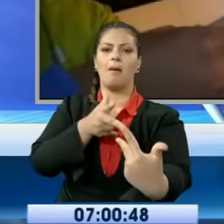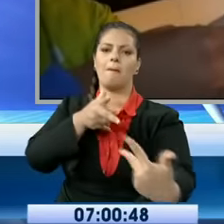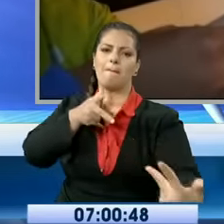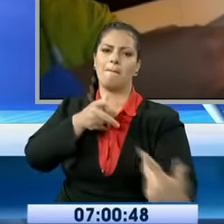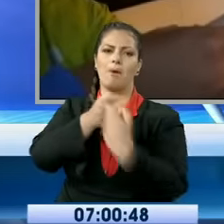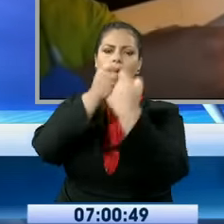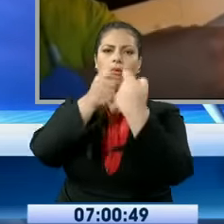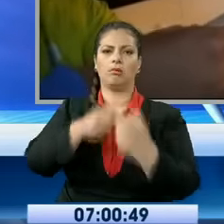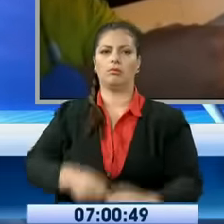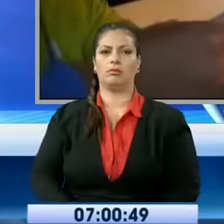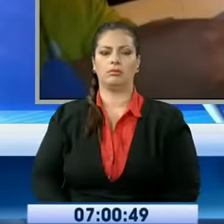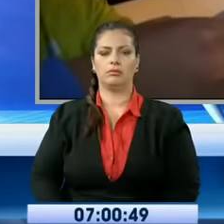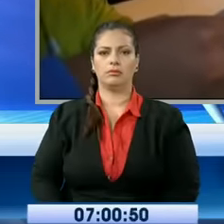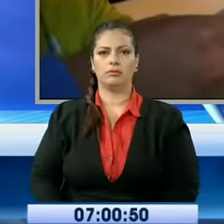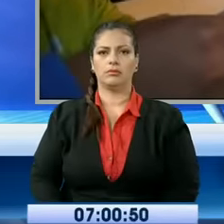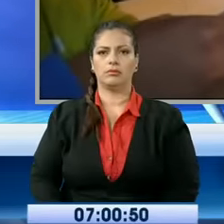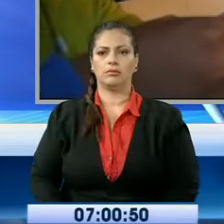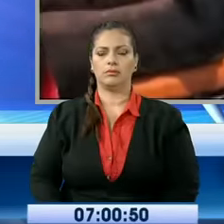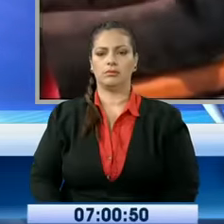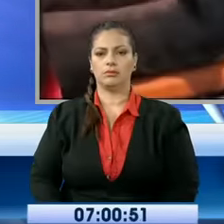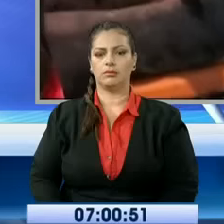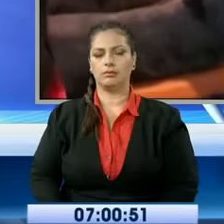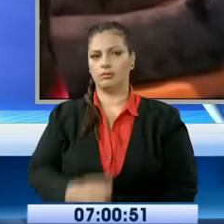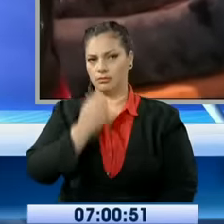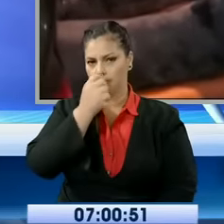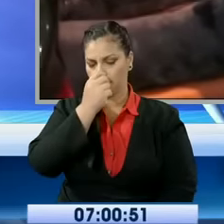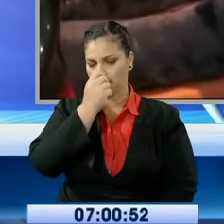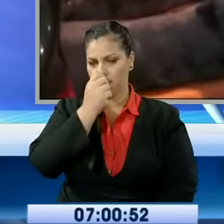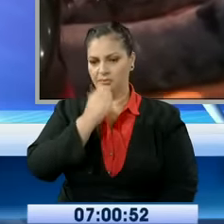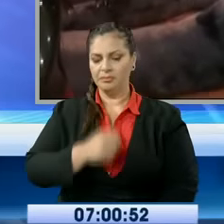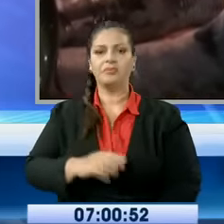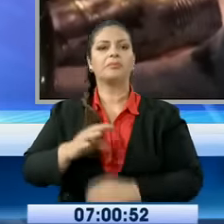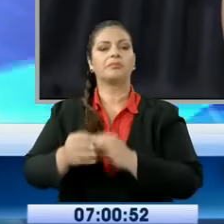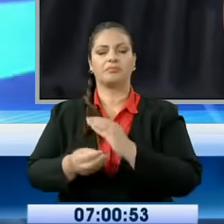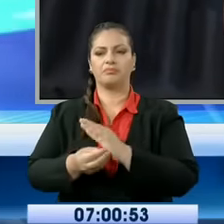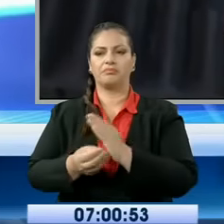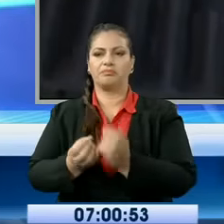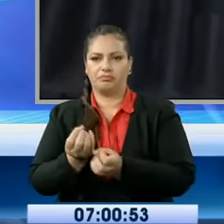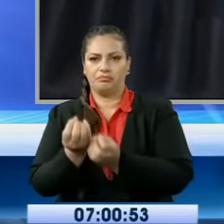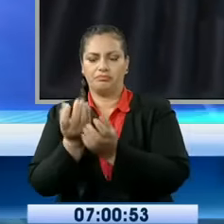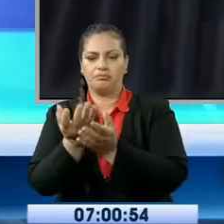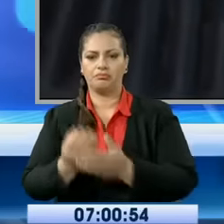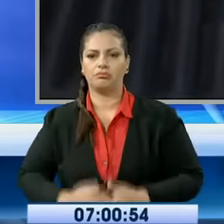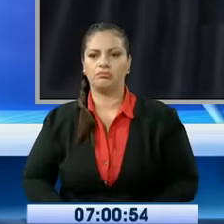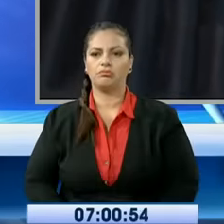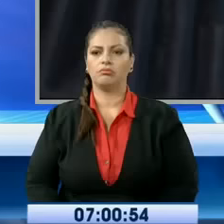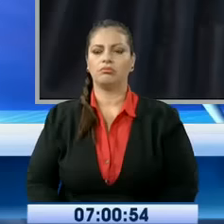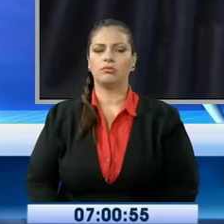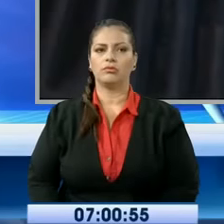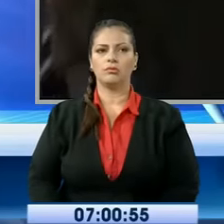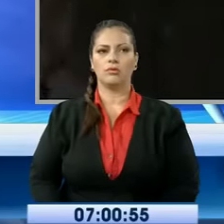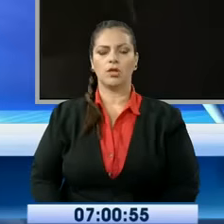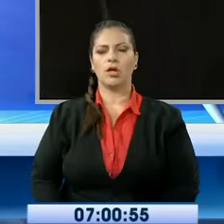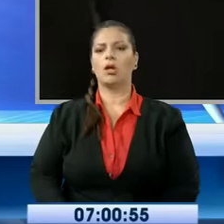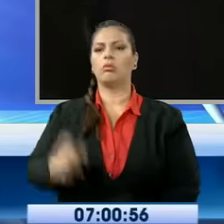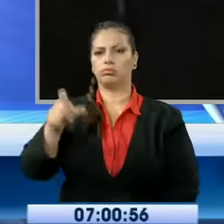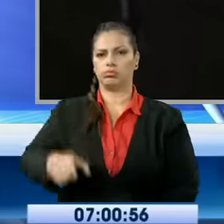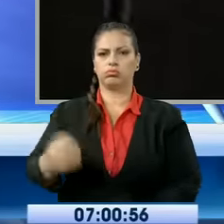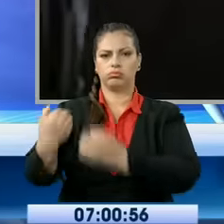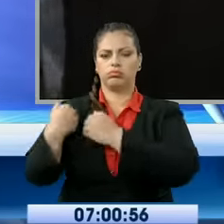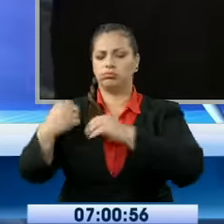con un herido, dos heridos. Así es. Y otro detalle que también dijo la persona que va al lugar a hacer el reconocimiento del hecho y levantamiento de